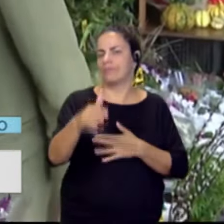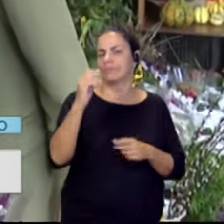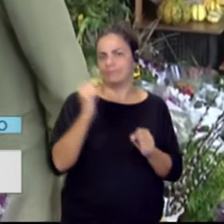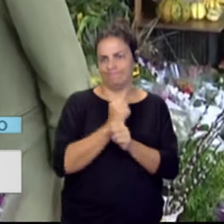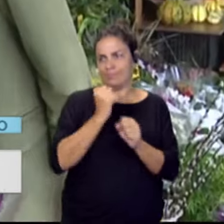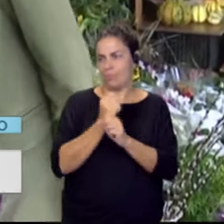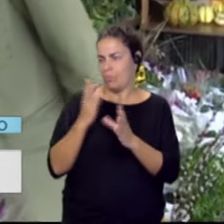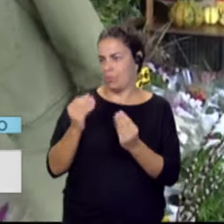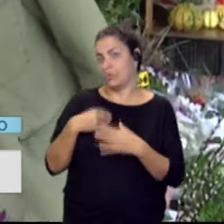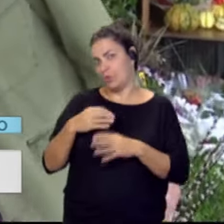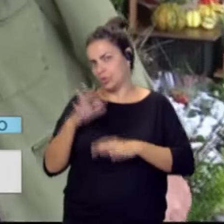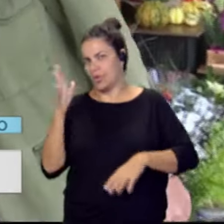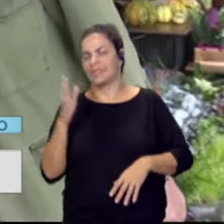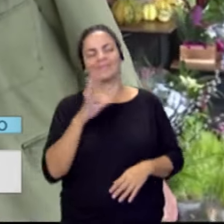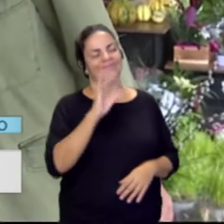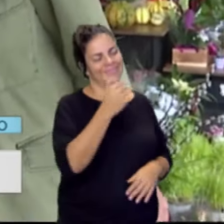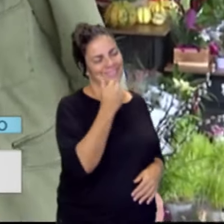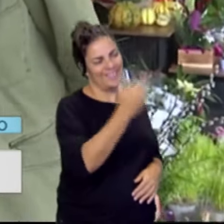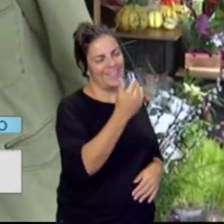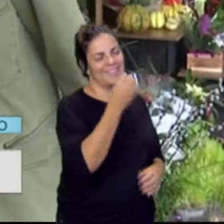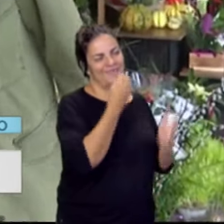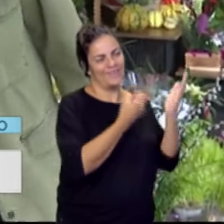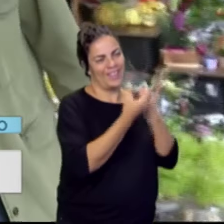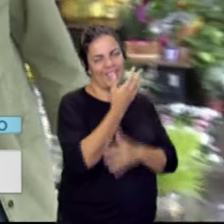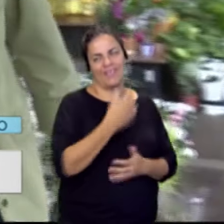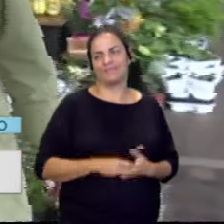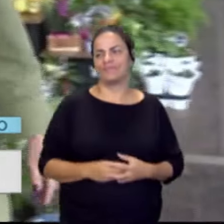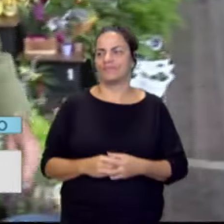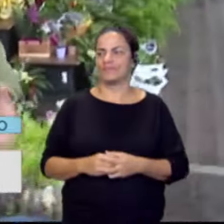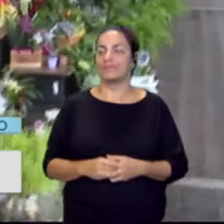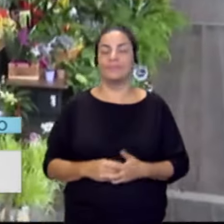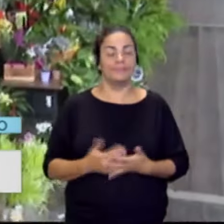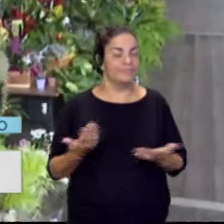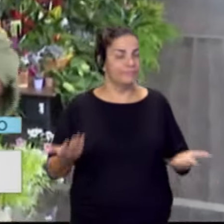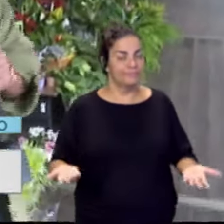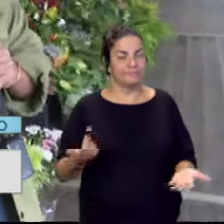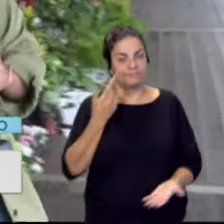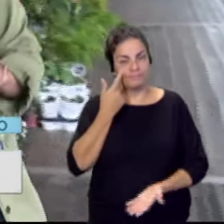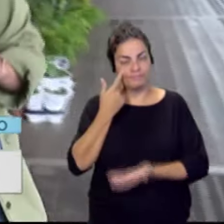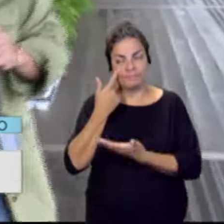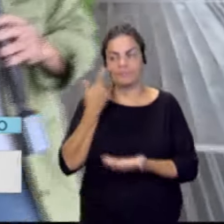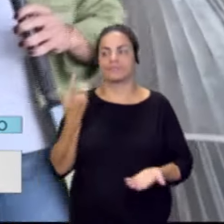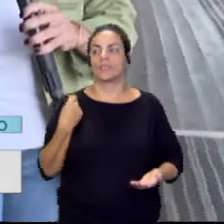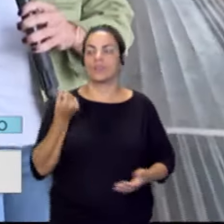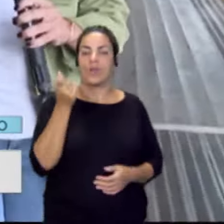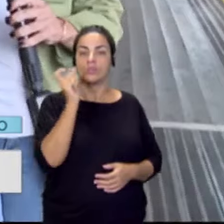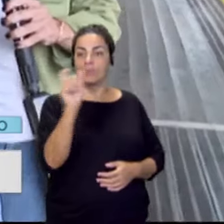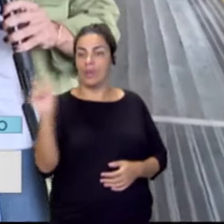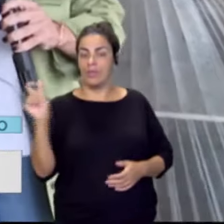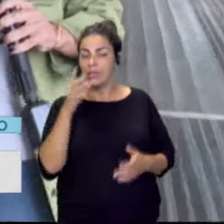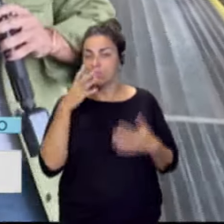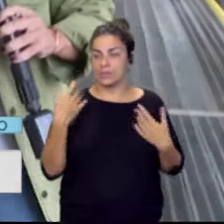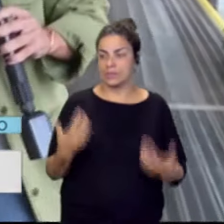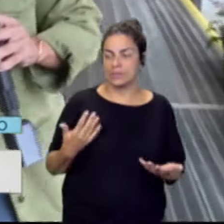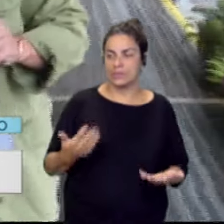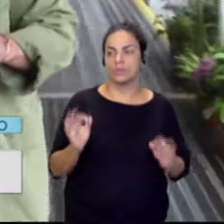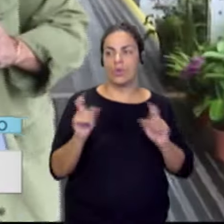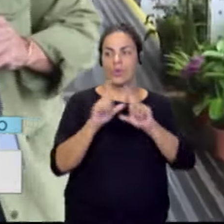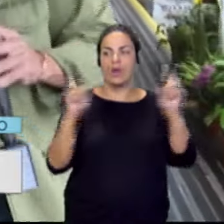afortunadamente. Exacto, sí, muchísimas gracias, buen día. Gracias, buen día. Pues nada, ya lo hemos visto, estos son los precios a día de hoy en una